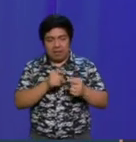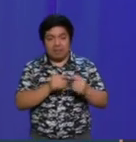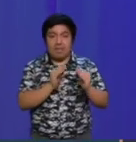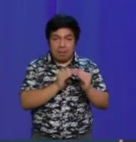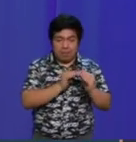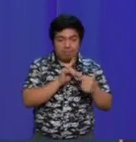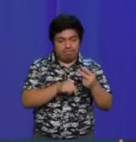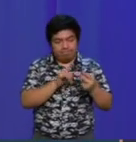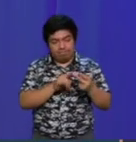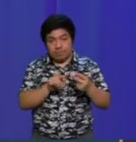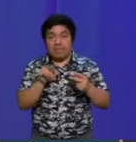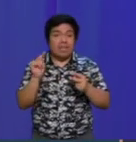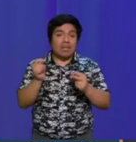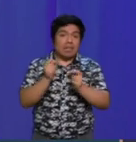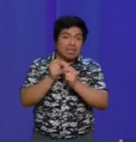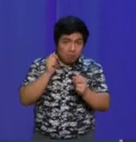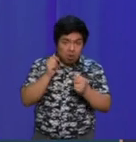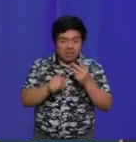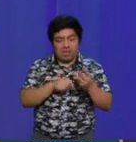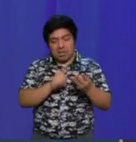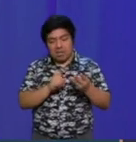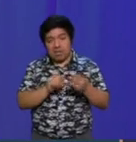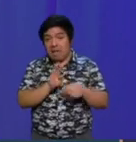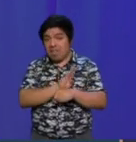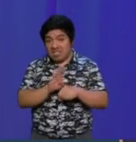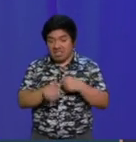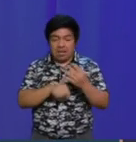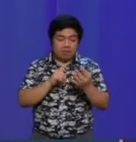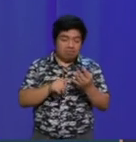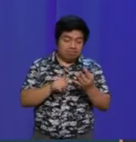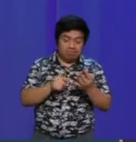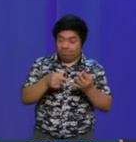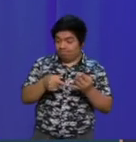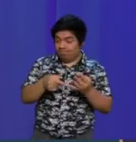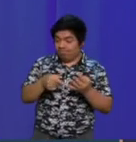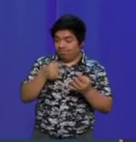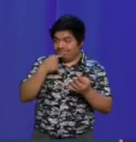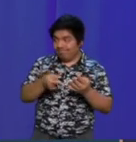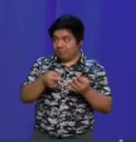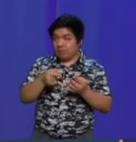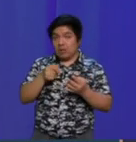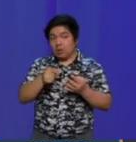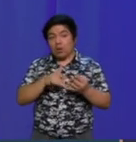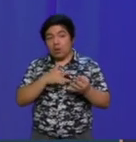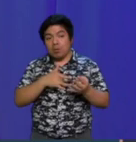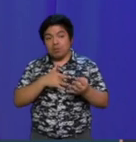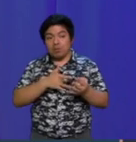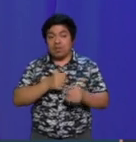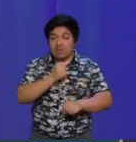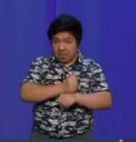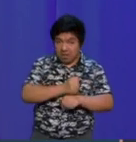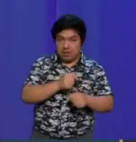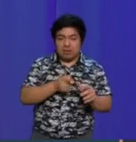de vivienda, faltó hablar del transporte público, faltó hablar de bienestar, faltó hablar de cuál es su percepción sobre la mano dura, si la